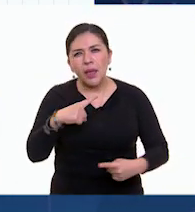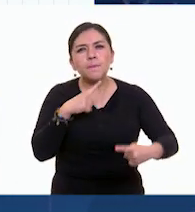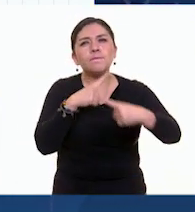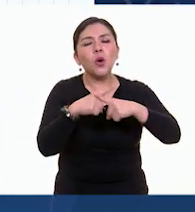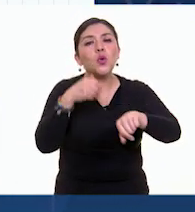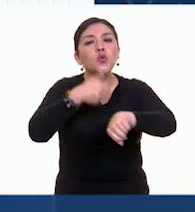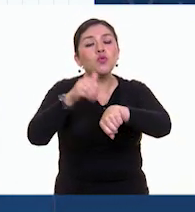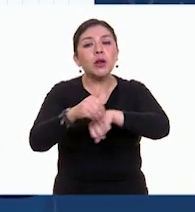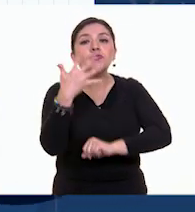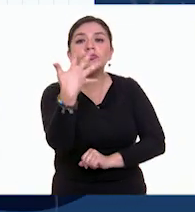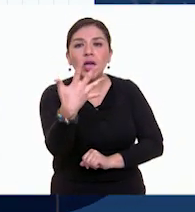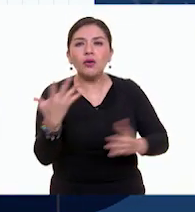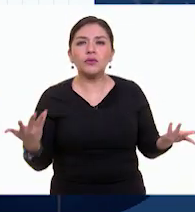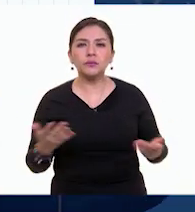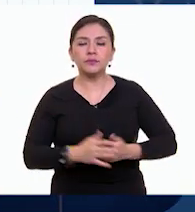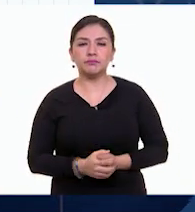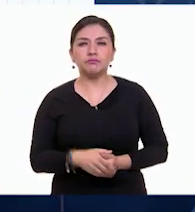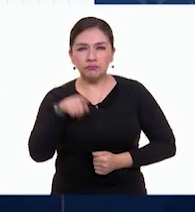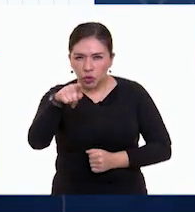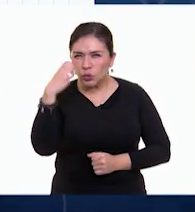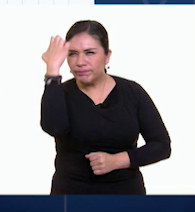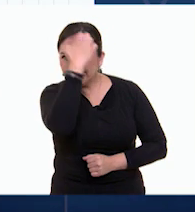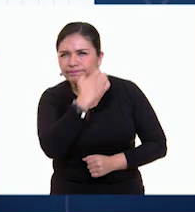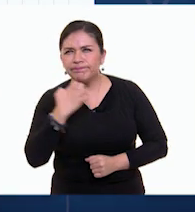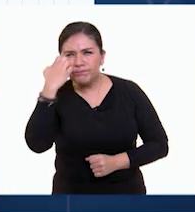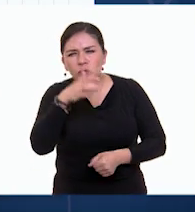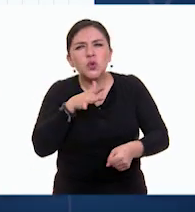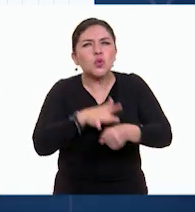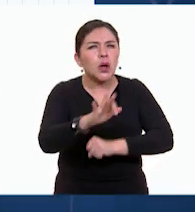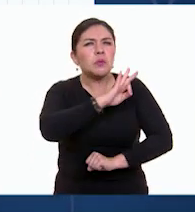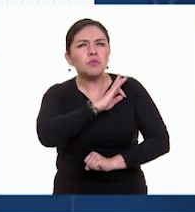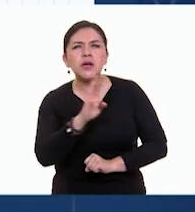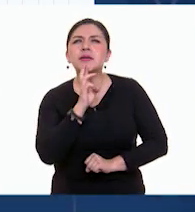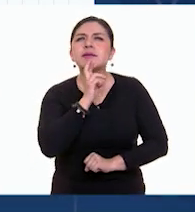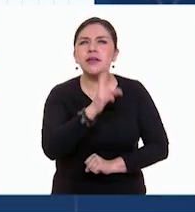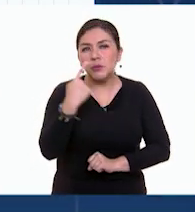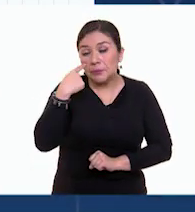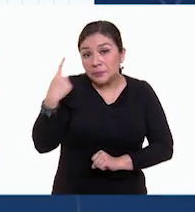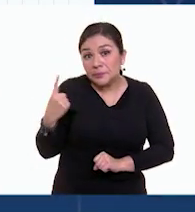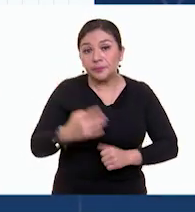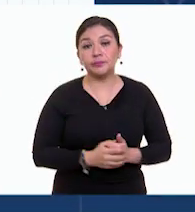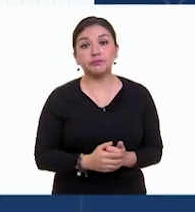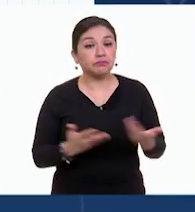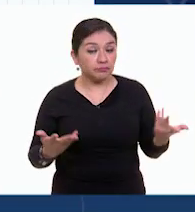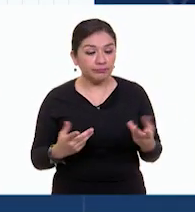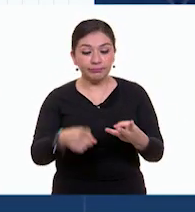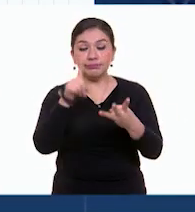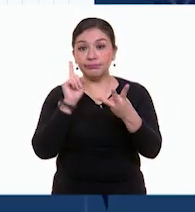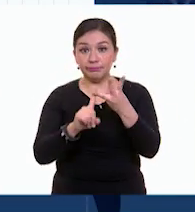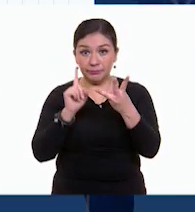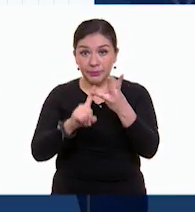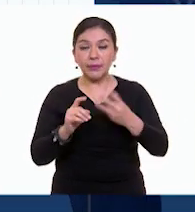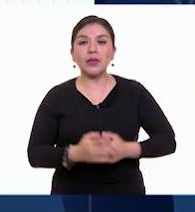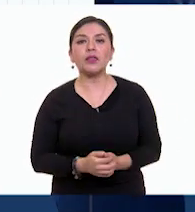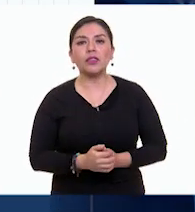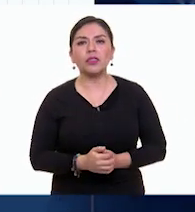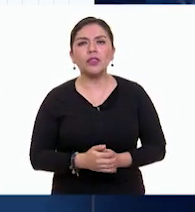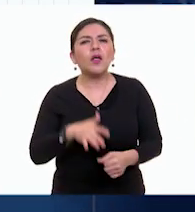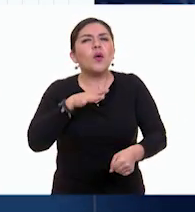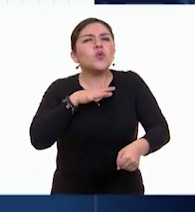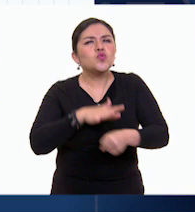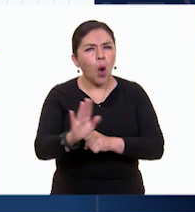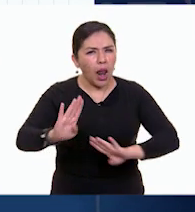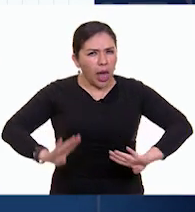múltiplos de 5? Analicen las posibles respuestas. Y pregunta 3. ¿Cuáles son